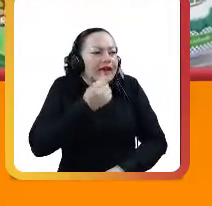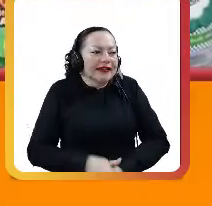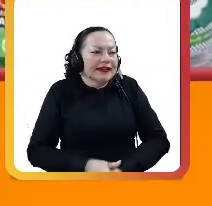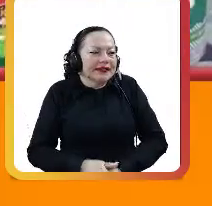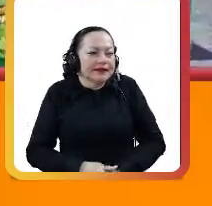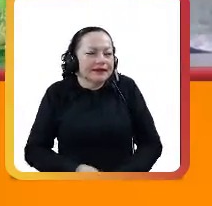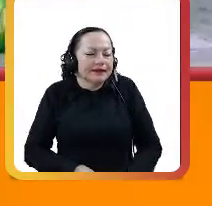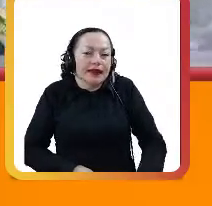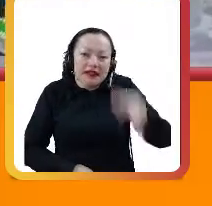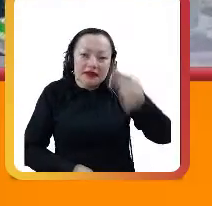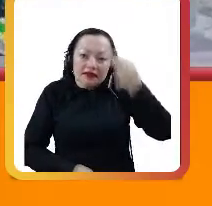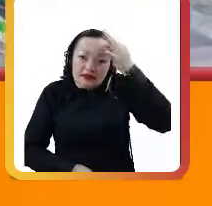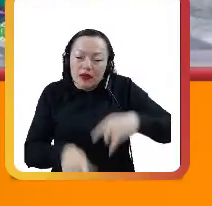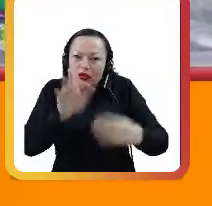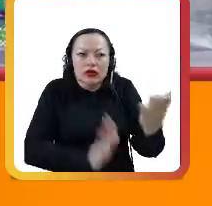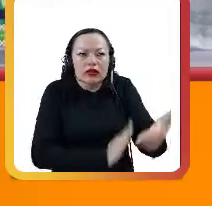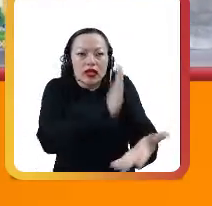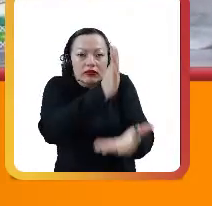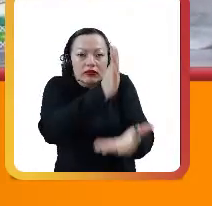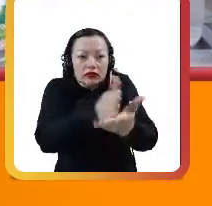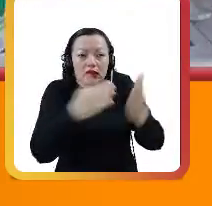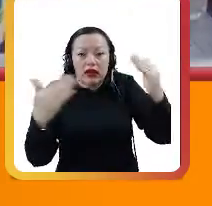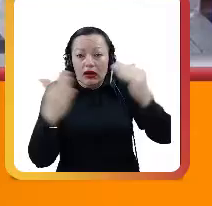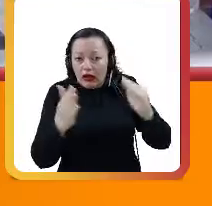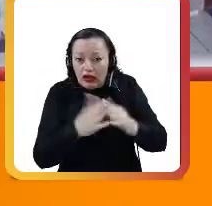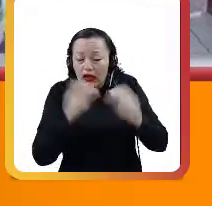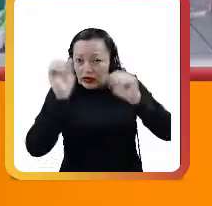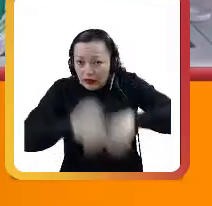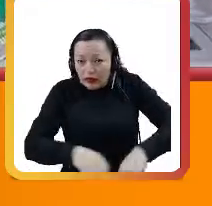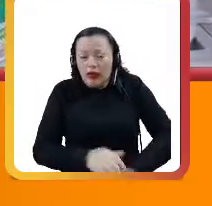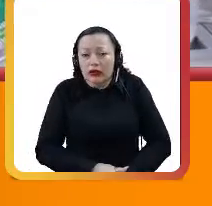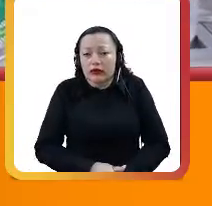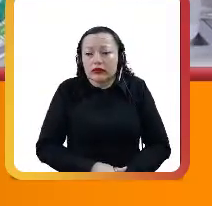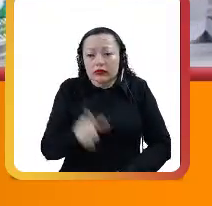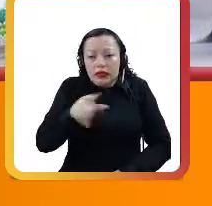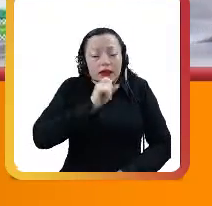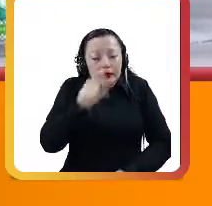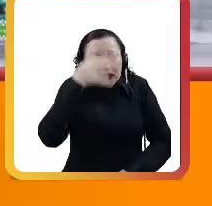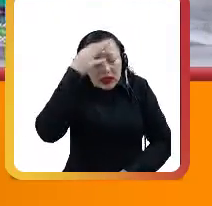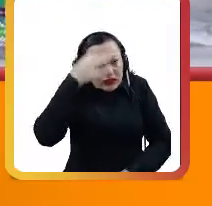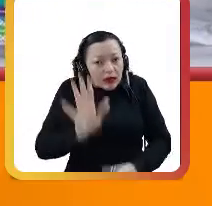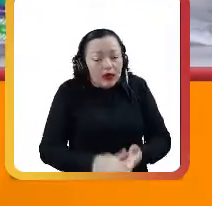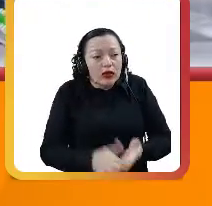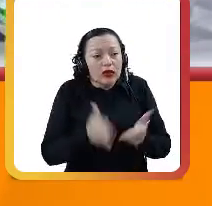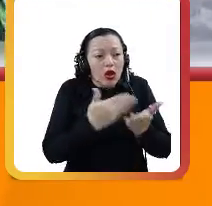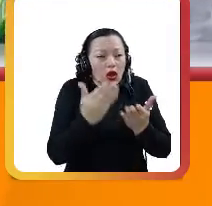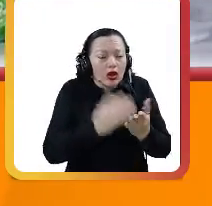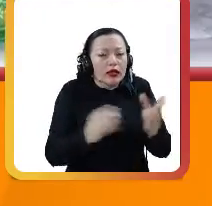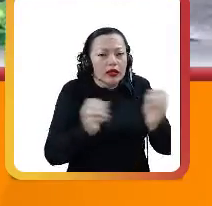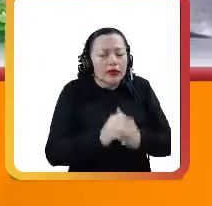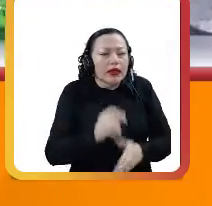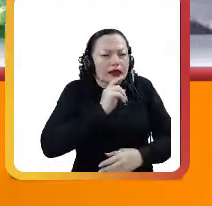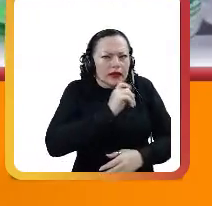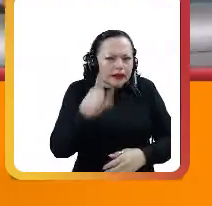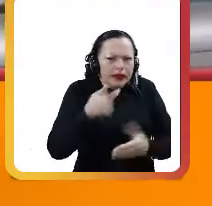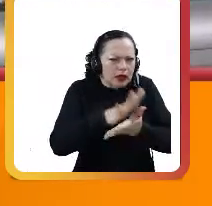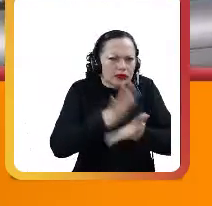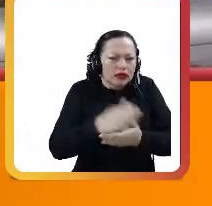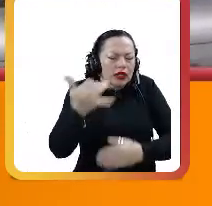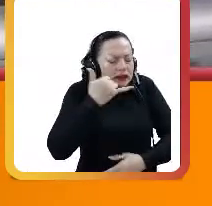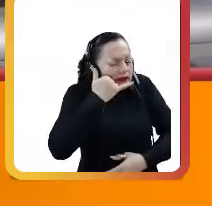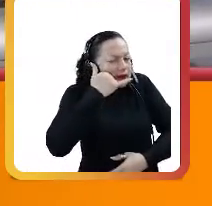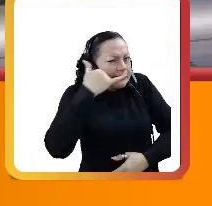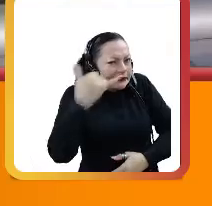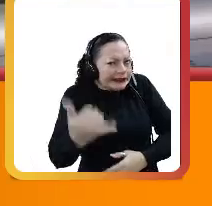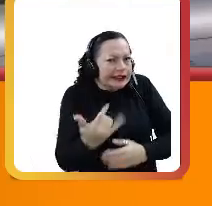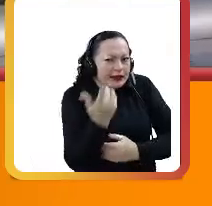domicilio? ¿Dime? ¿De pronto hacen domicilio? Bueno, vamos a averiguar si hacen domicilios. No, no, no, no pregunté